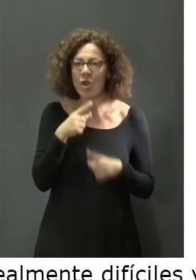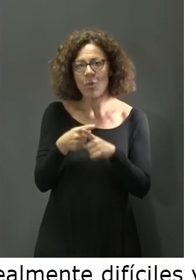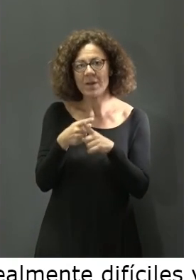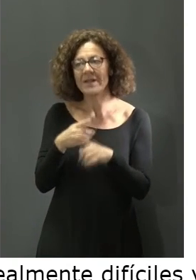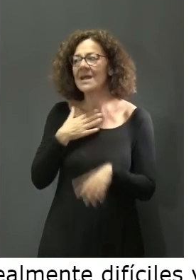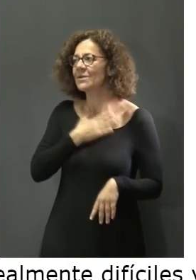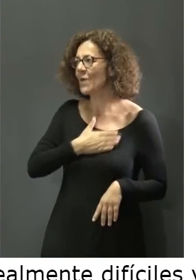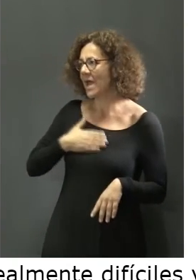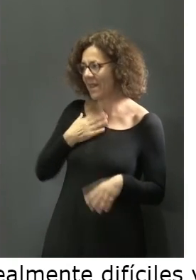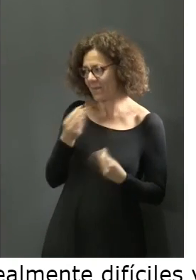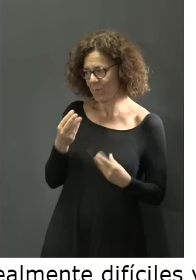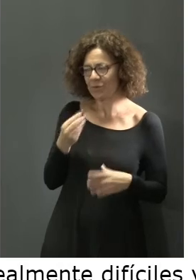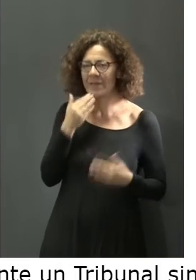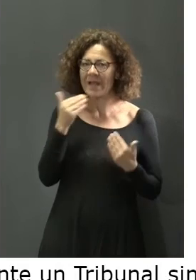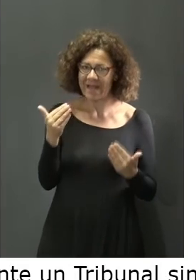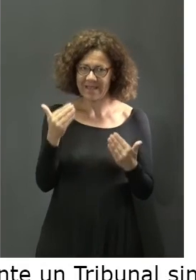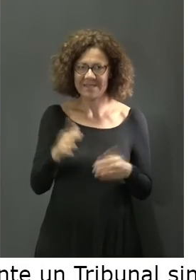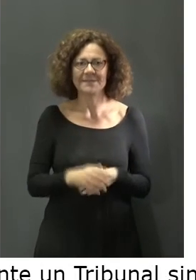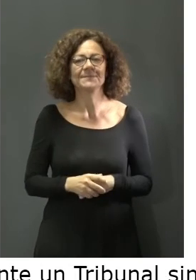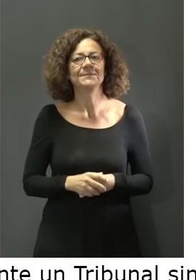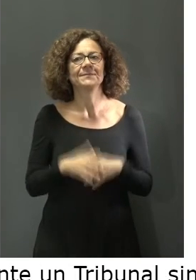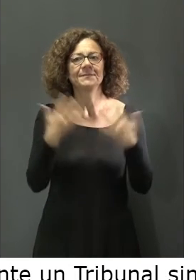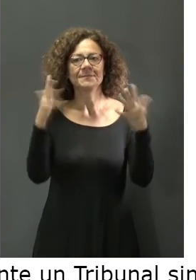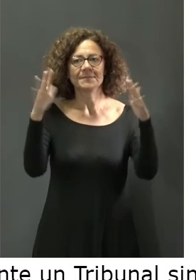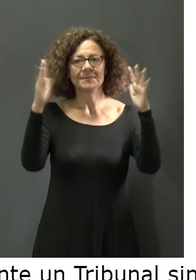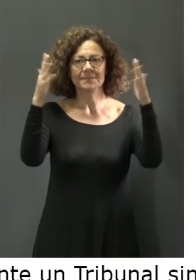muy agradable, muchas gracias.